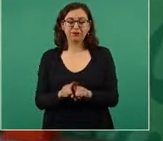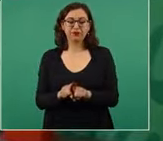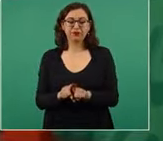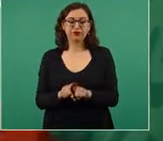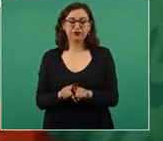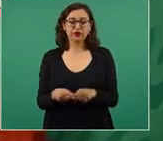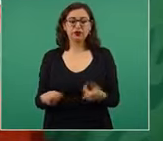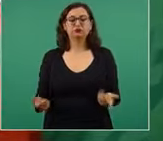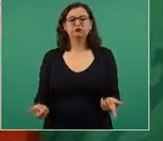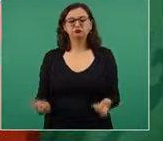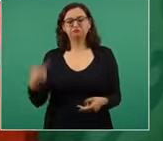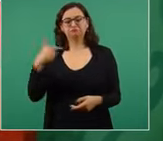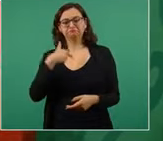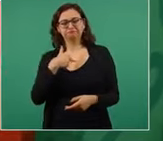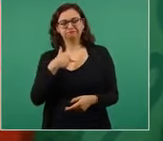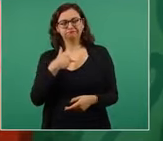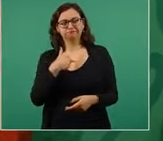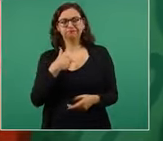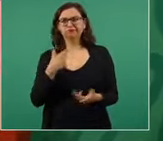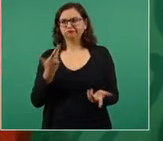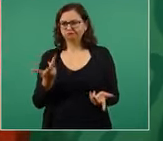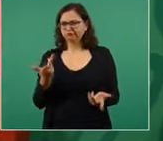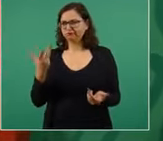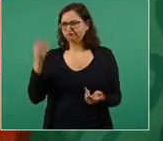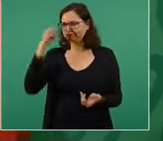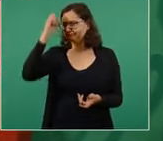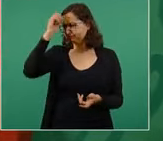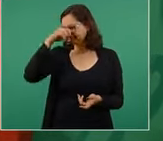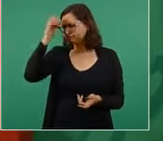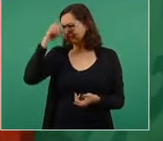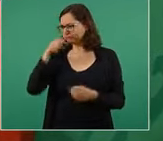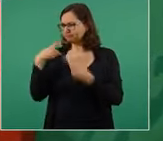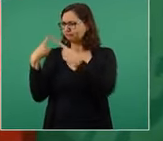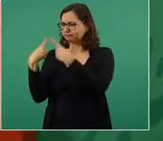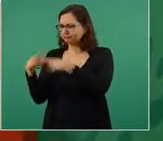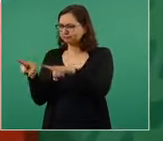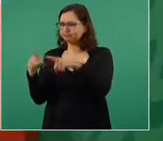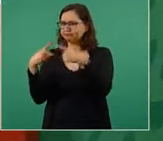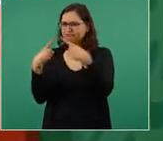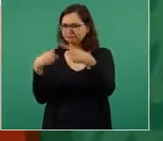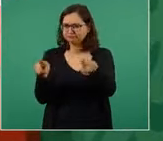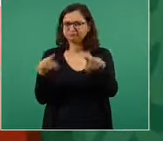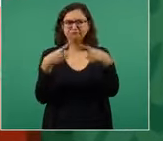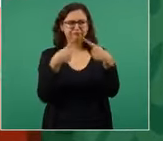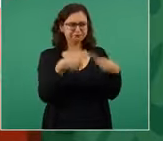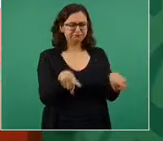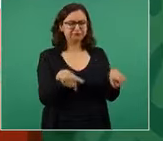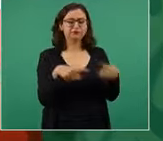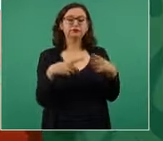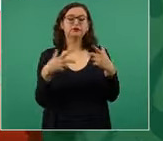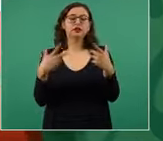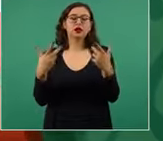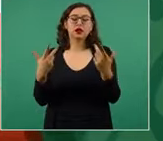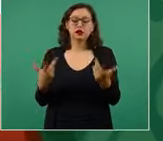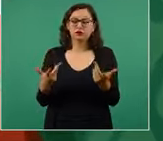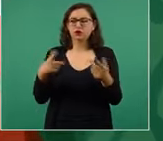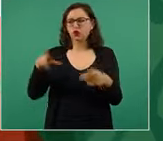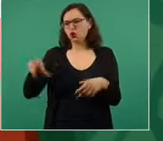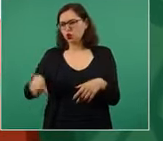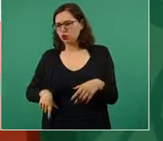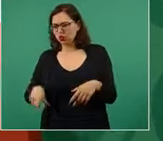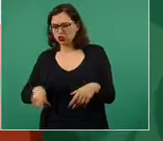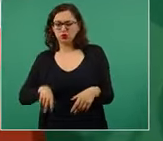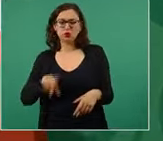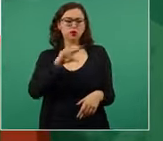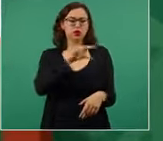tanto opiniones de maestros de educación pública como